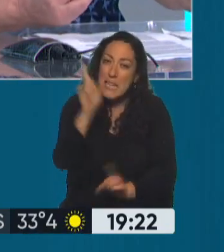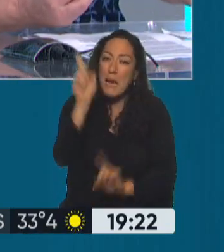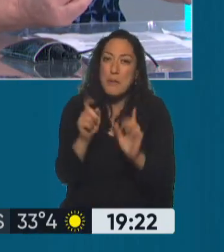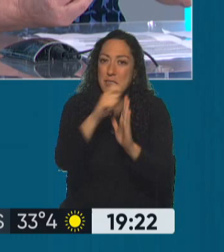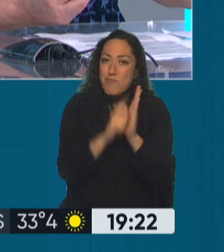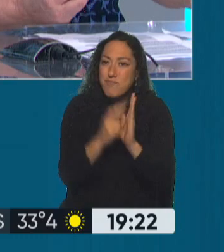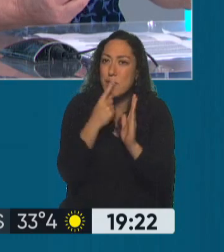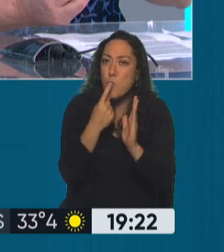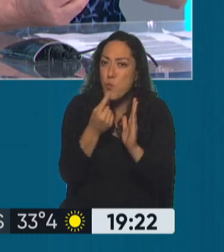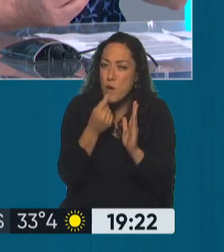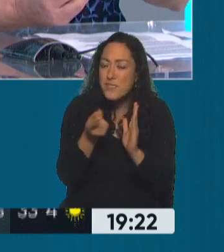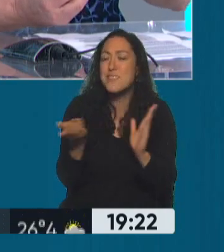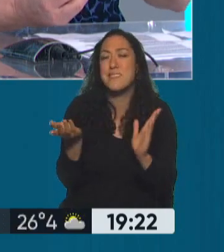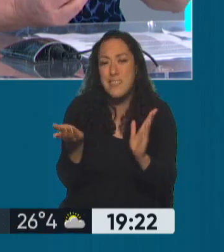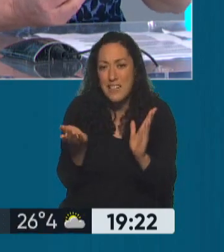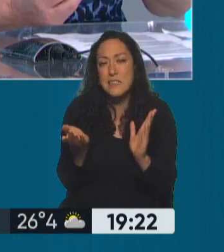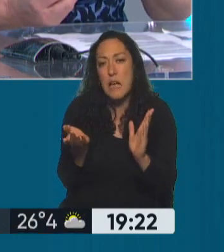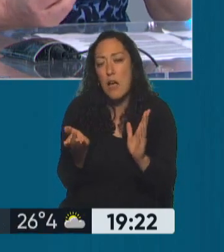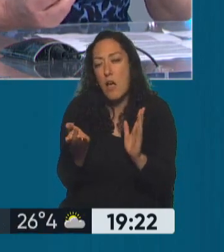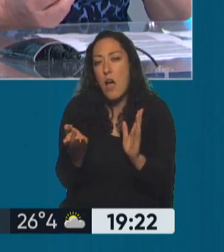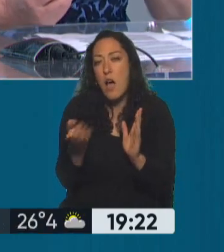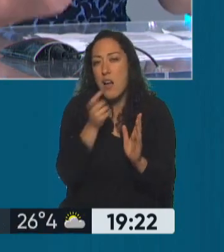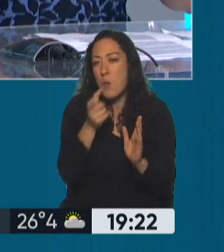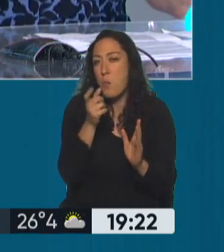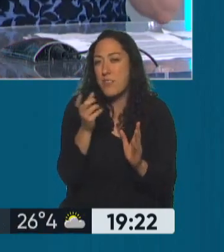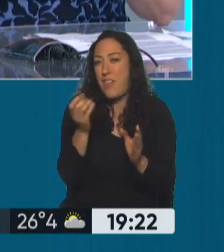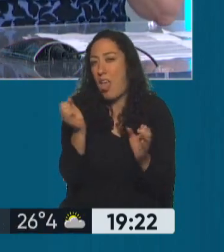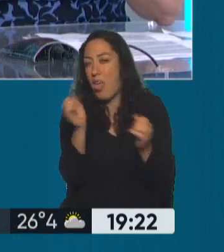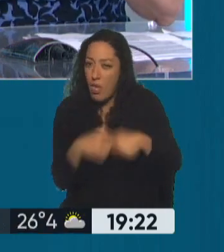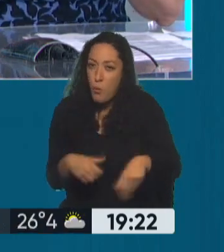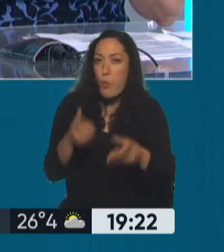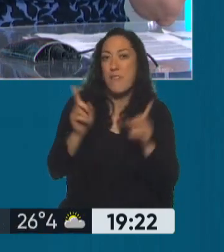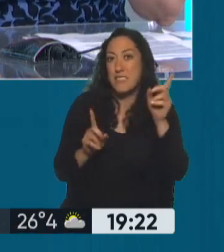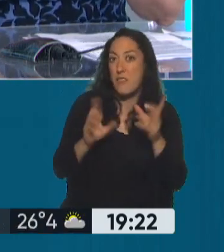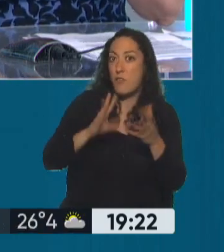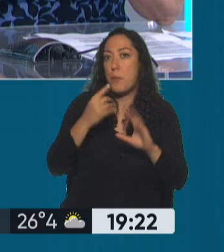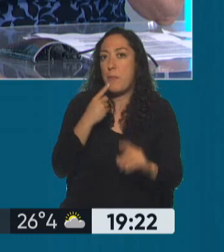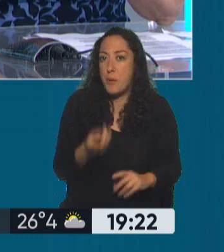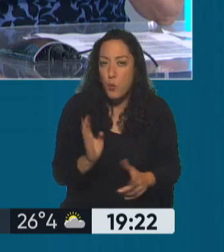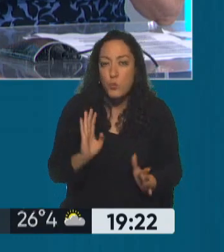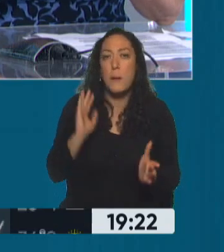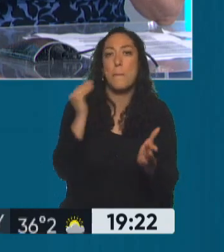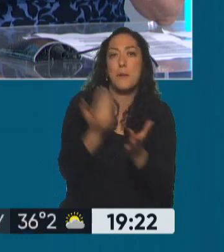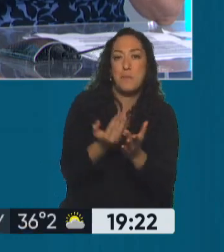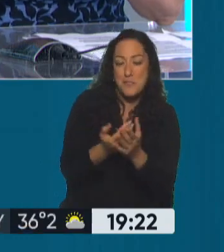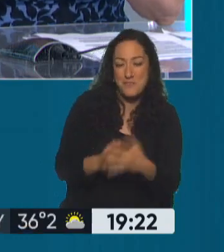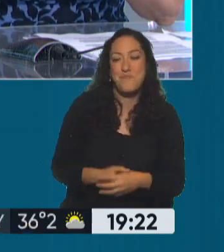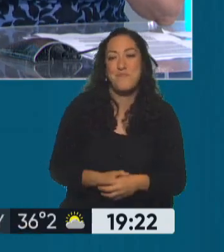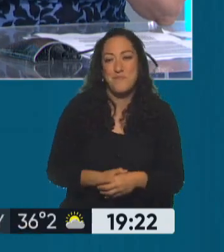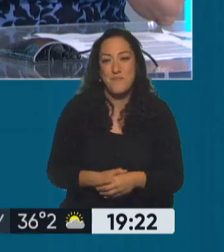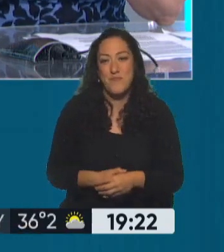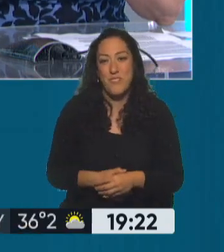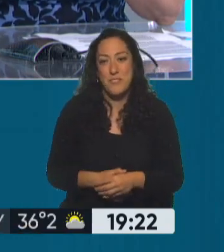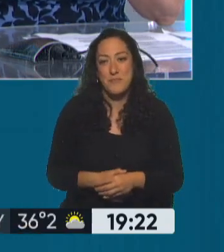son preguntas que traen implícita una respuesta fental Cómo se pregunta cómo se pl claro o que tienen implícita la